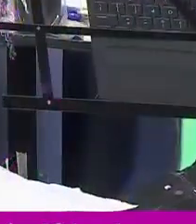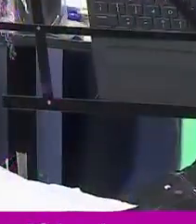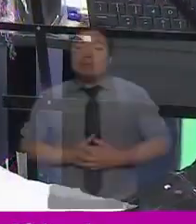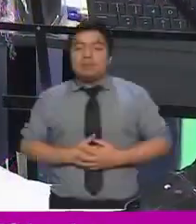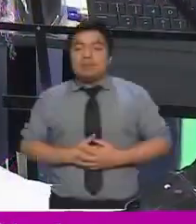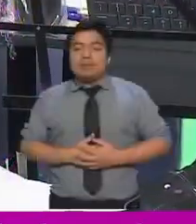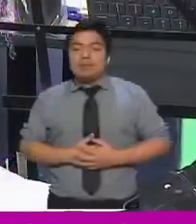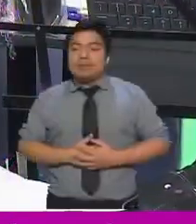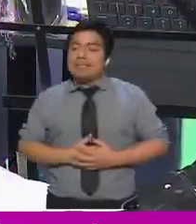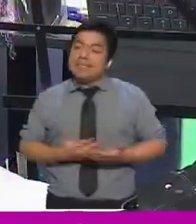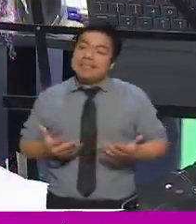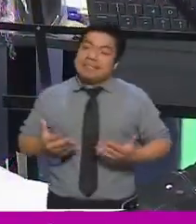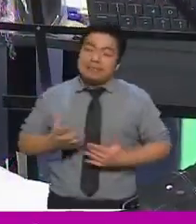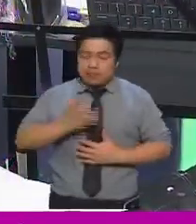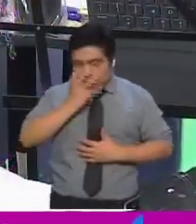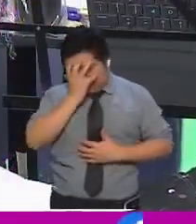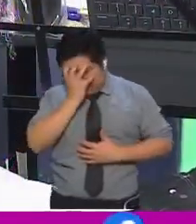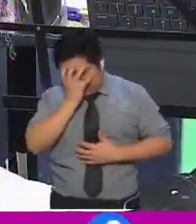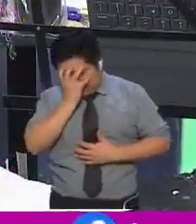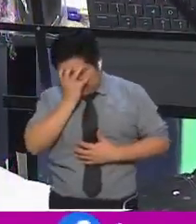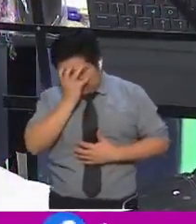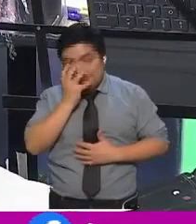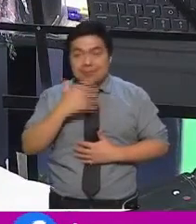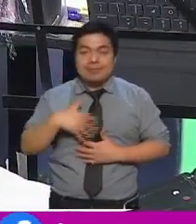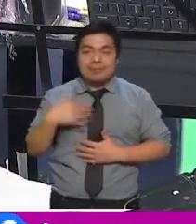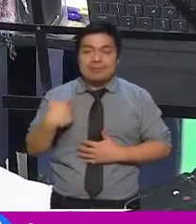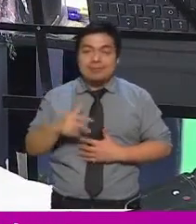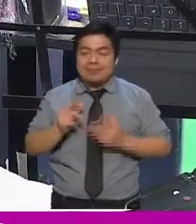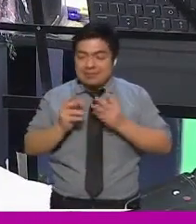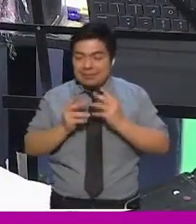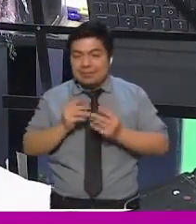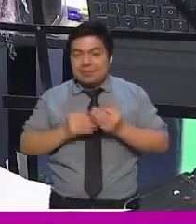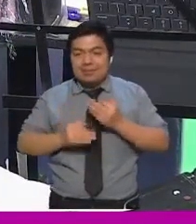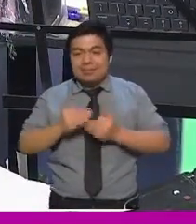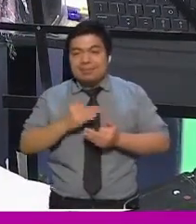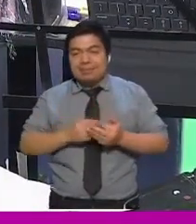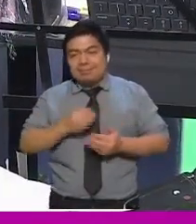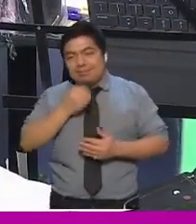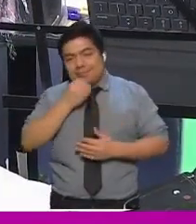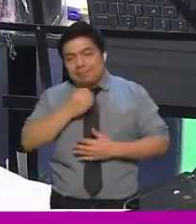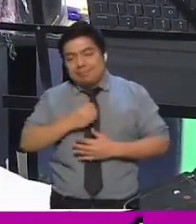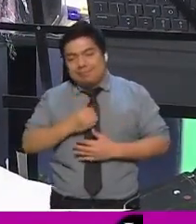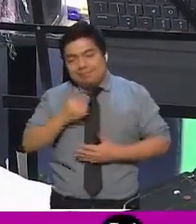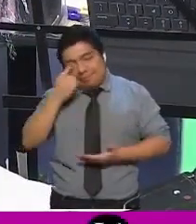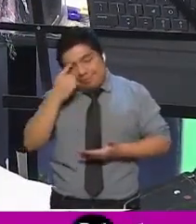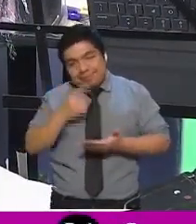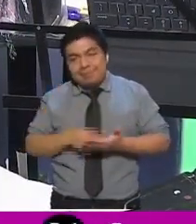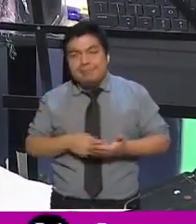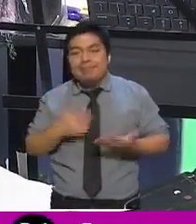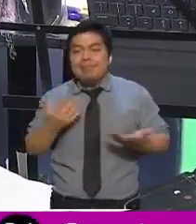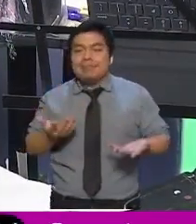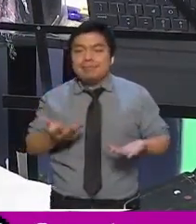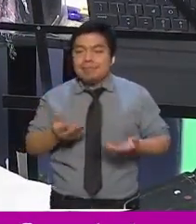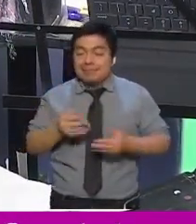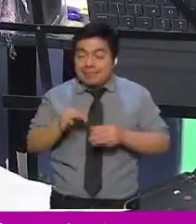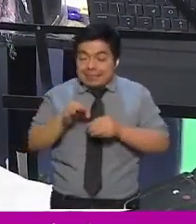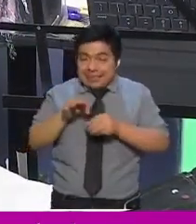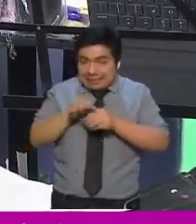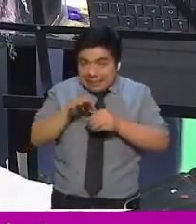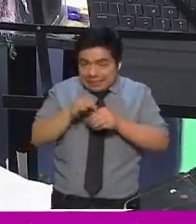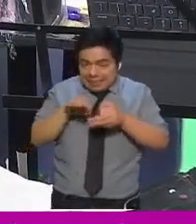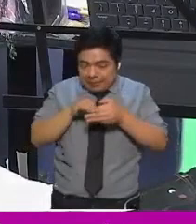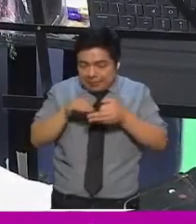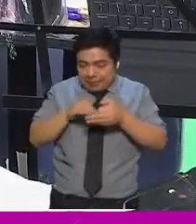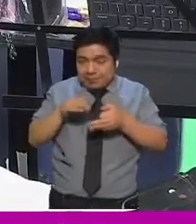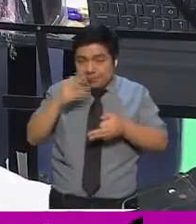ole Qué pena Ahora sí con toda la lechuga y el pápalo y pues es que qué cree ya vienen las elecciones por eso